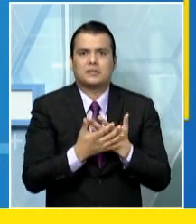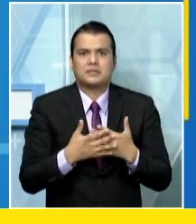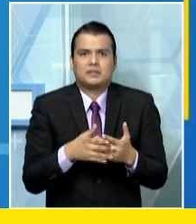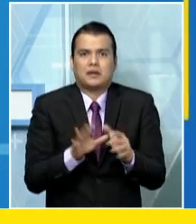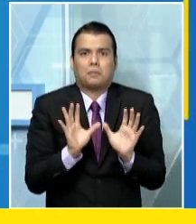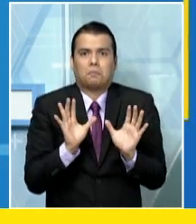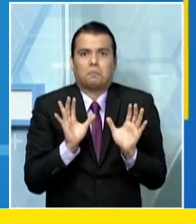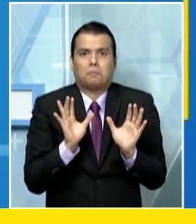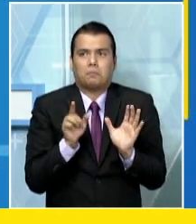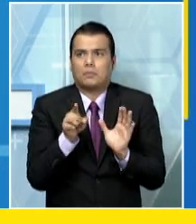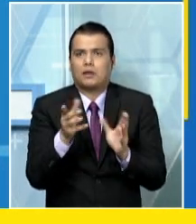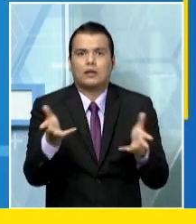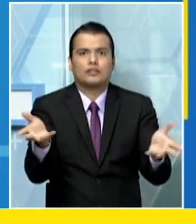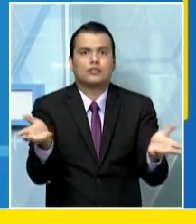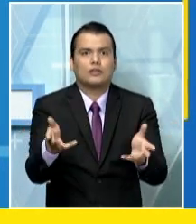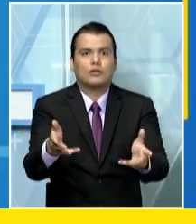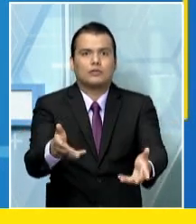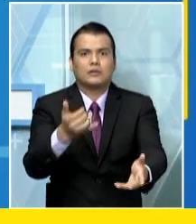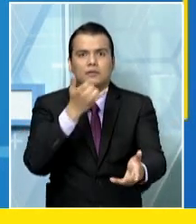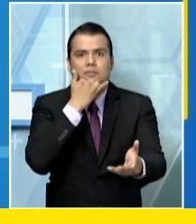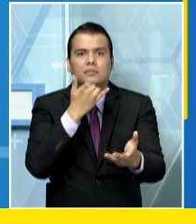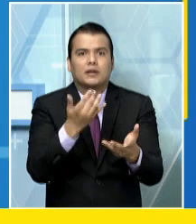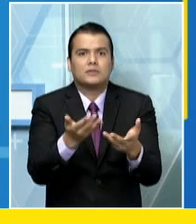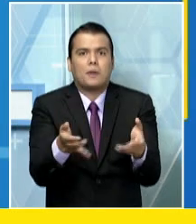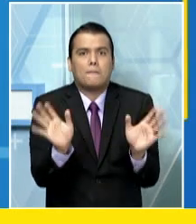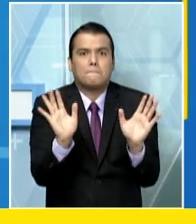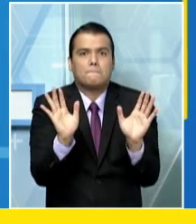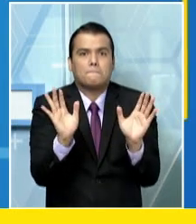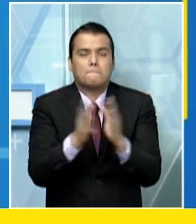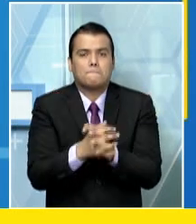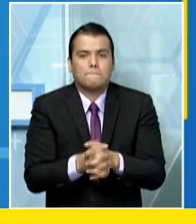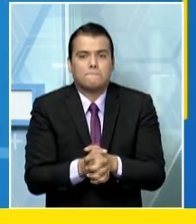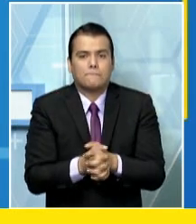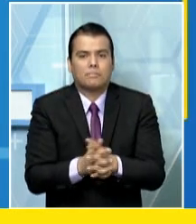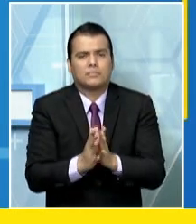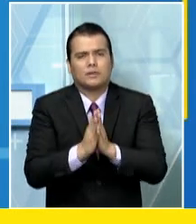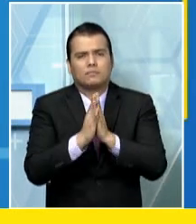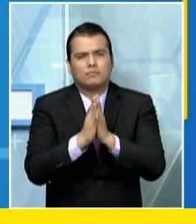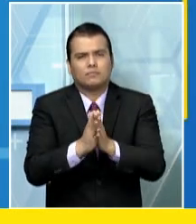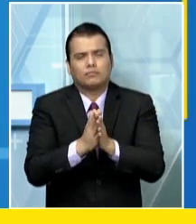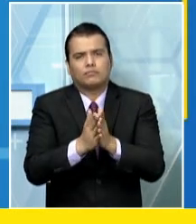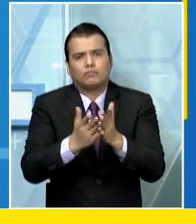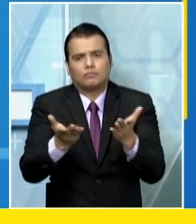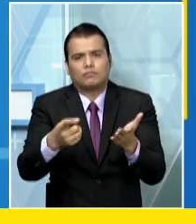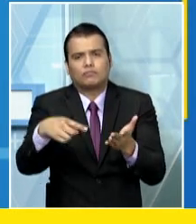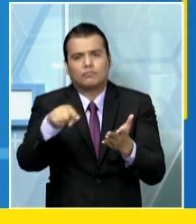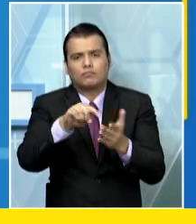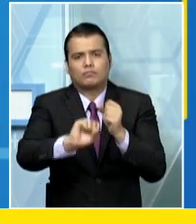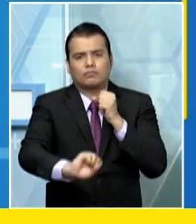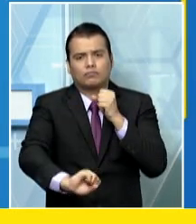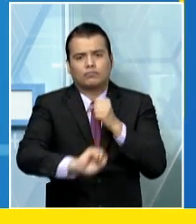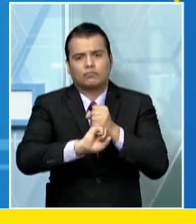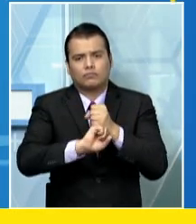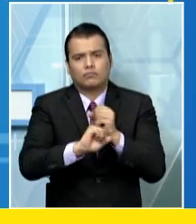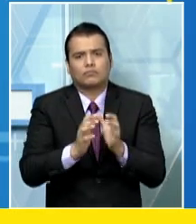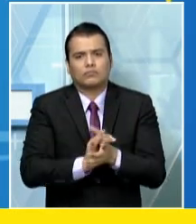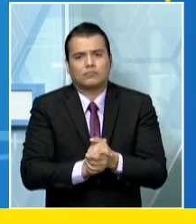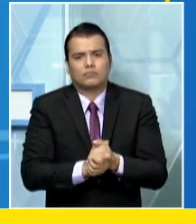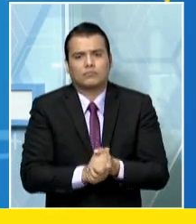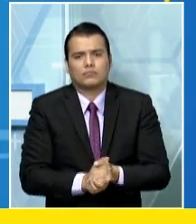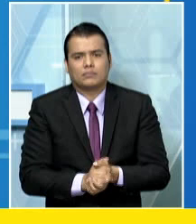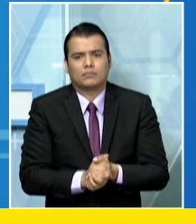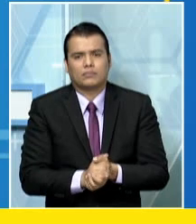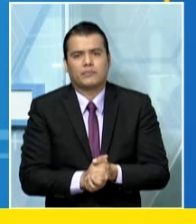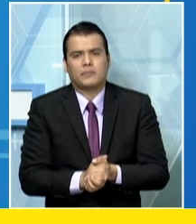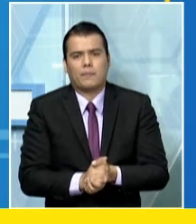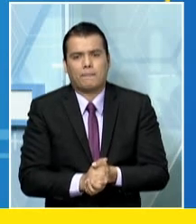de comunicación sobre la aparición de él. Por favor, les suplicamos a ustedes, como los noticieros que son,